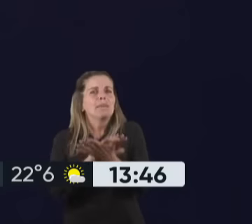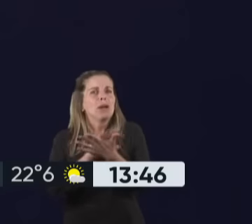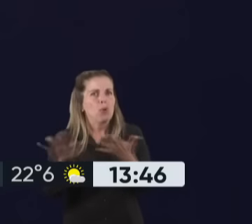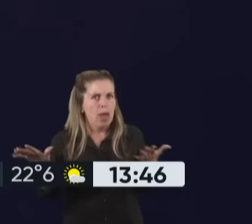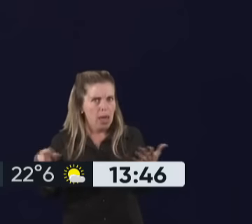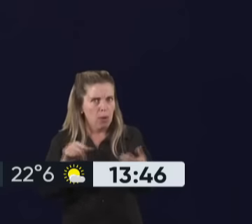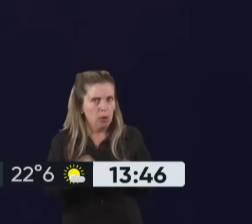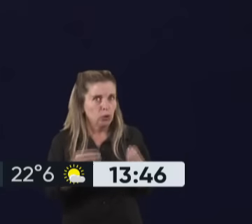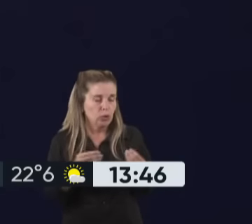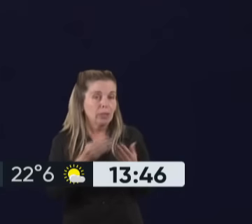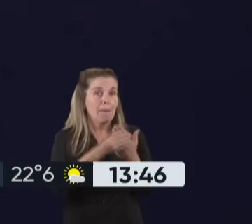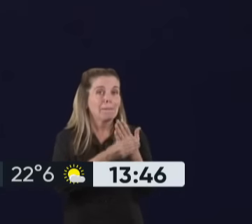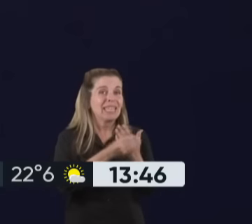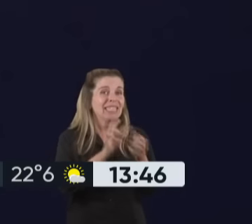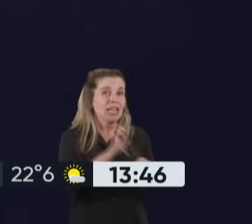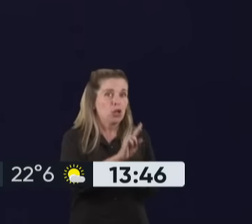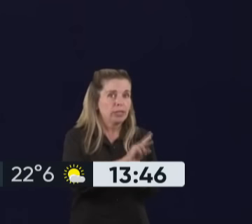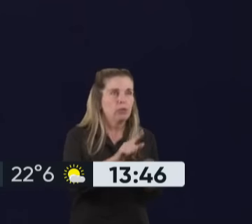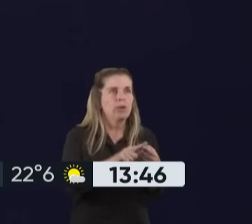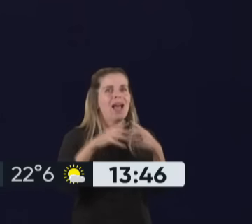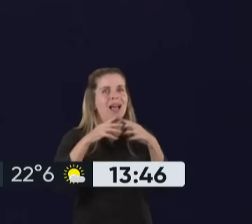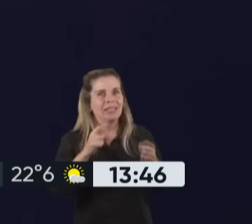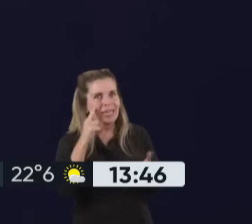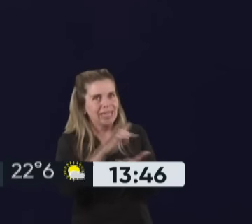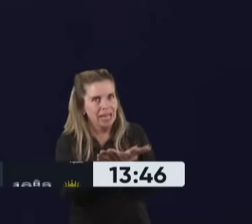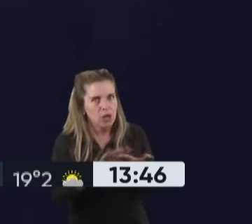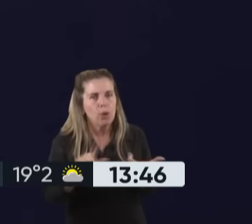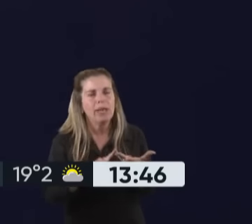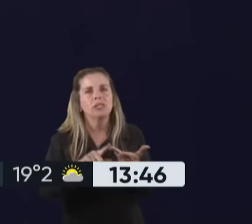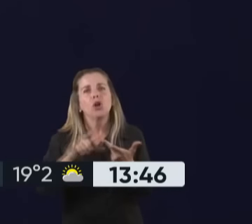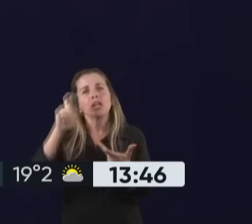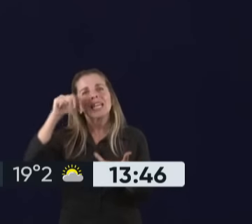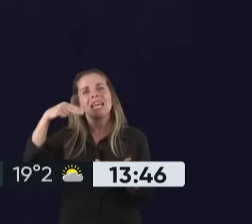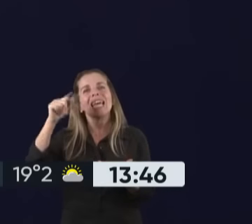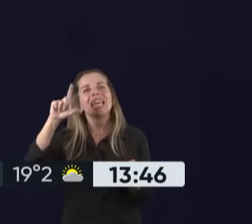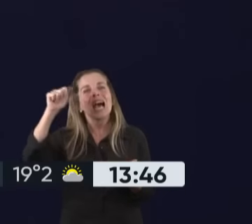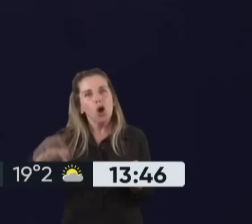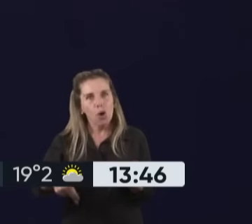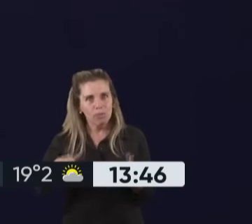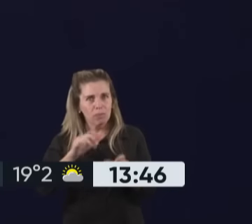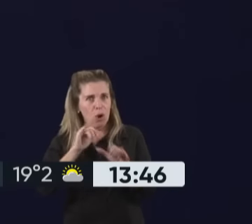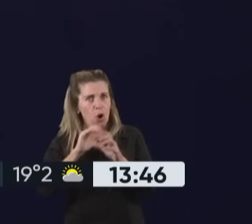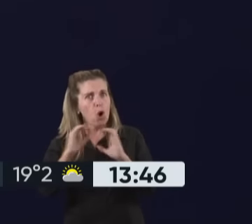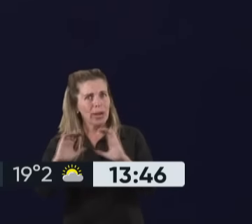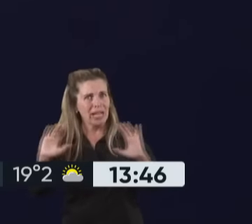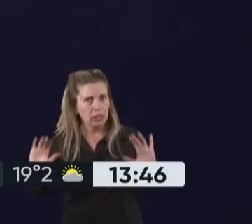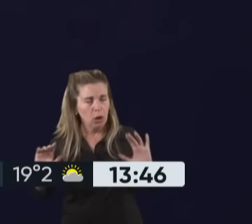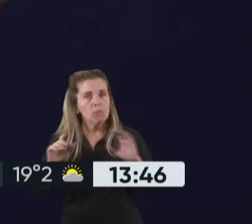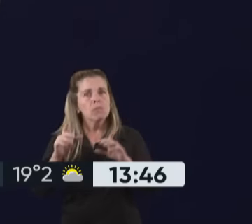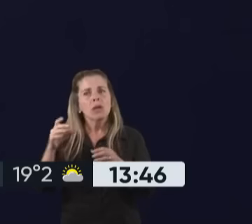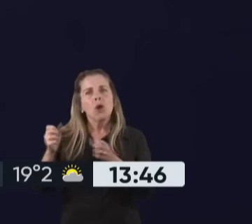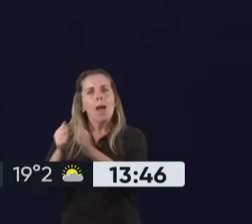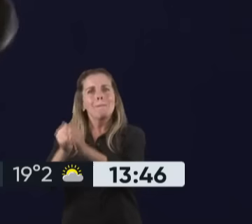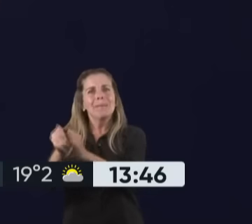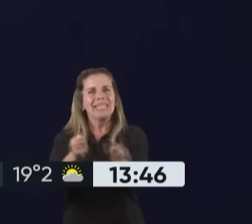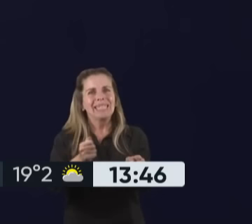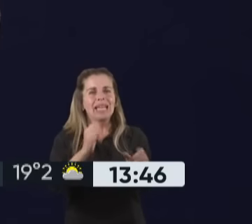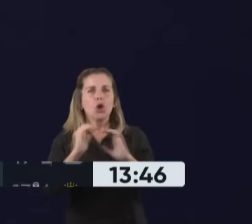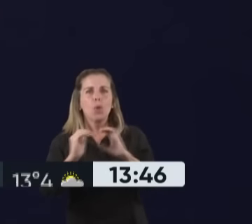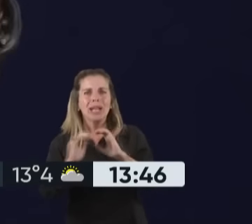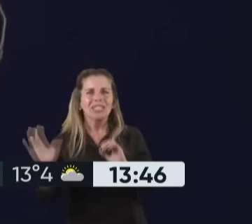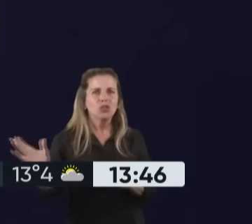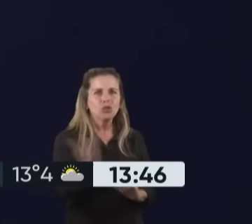hace entre el Ministerio de Seguridad, la Secretaría de Innovación y el ENACOM y las compañías telefónicas. Toda compañía telefónica, las que están hoy y las